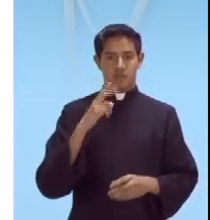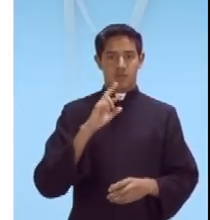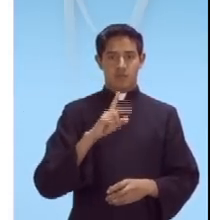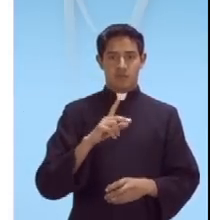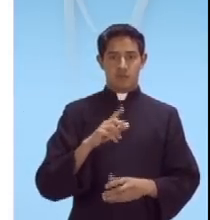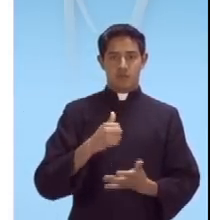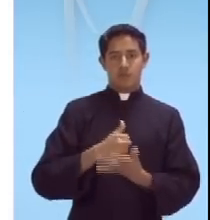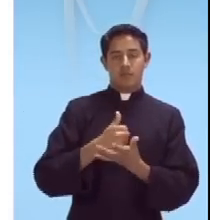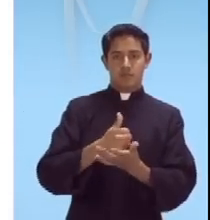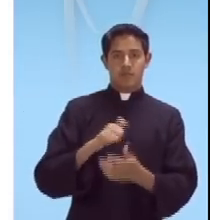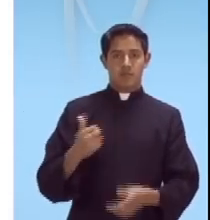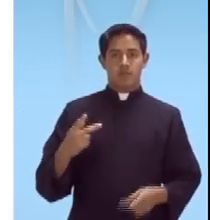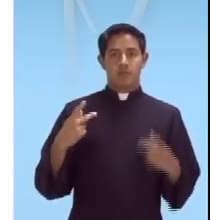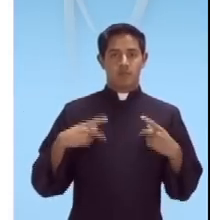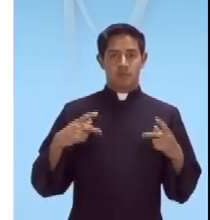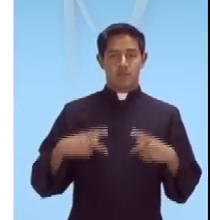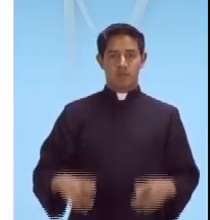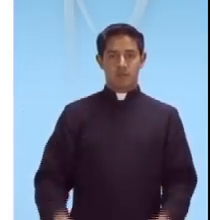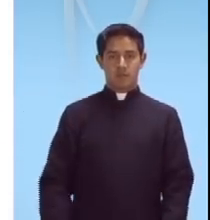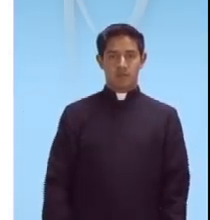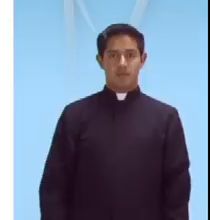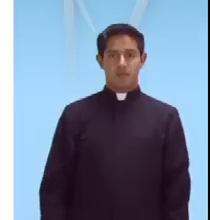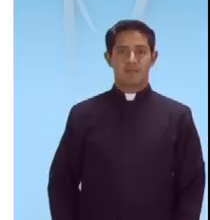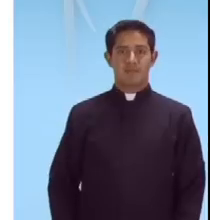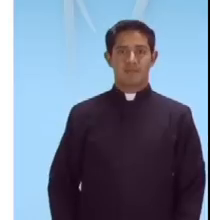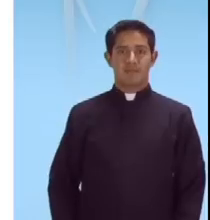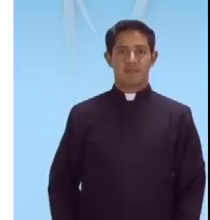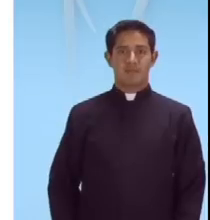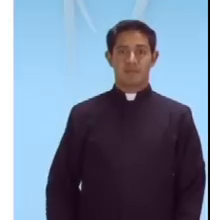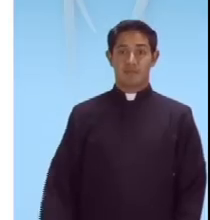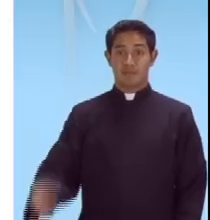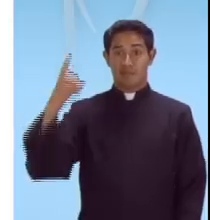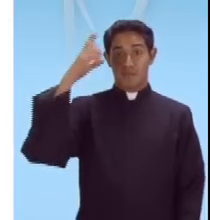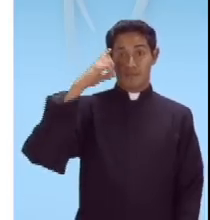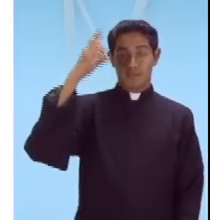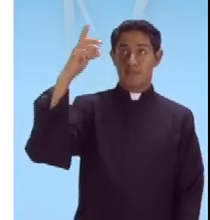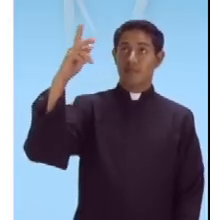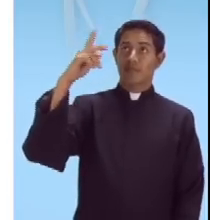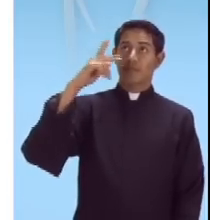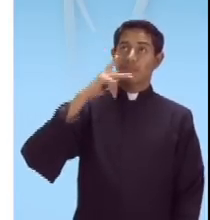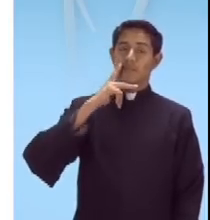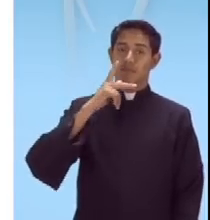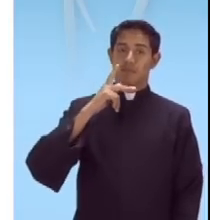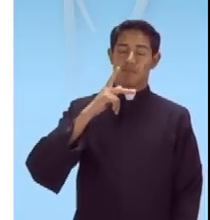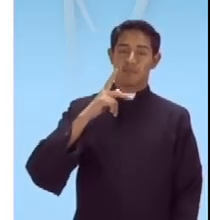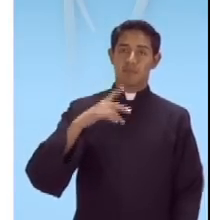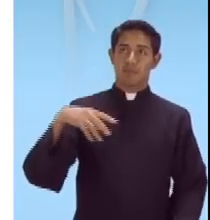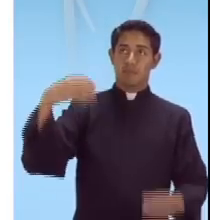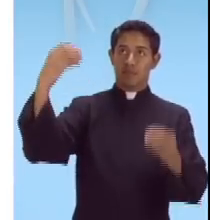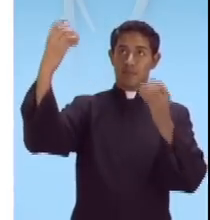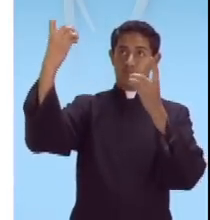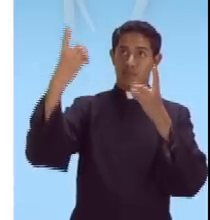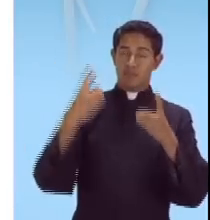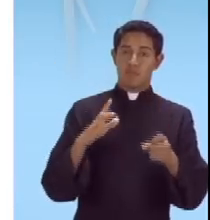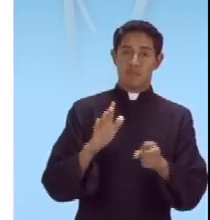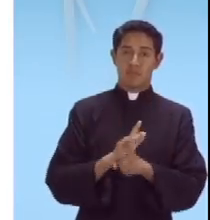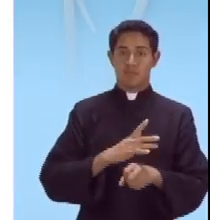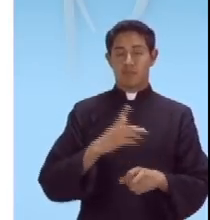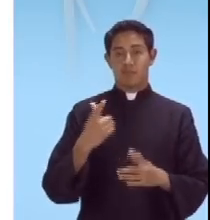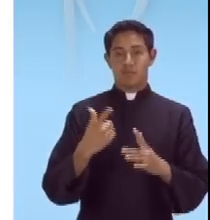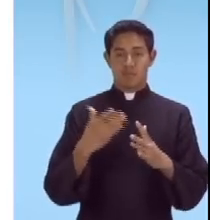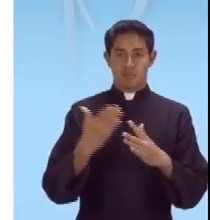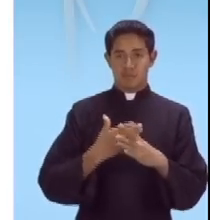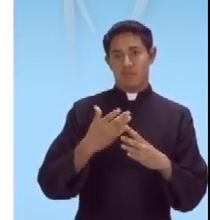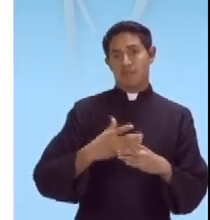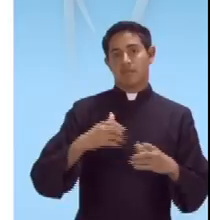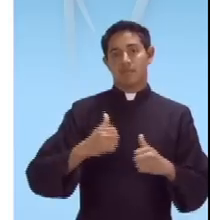Que Dios Padre que infundió por medio de los apóstoles ese deseo de encontrarse con Él, de aumentar